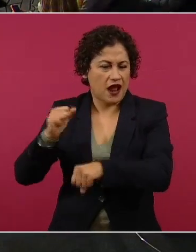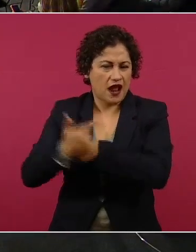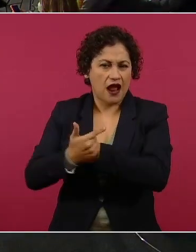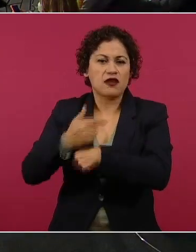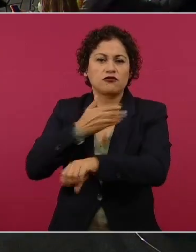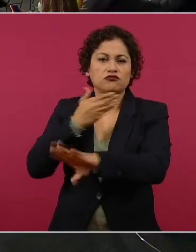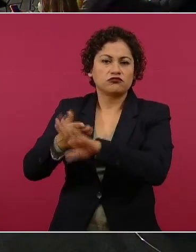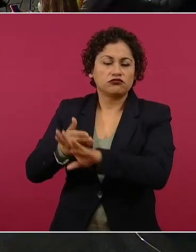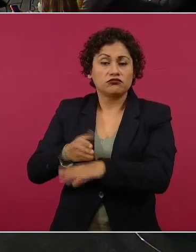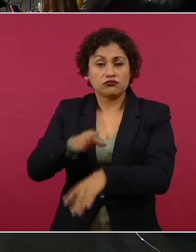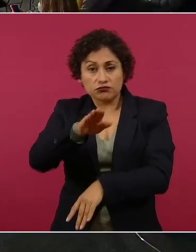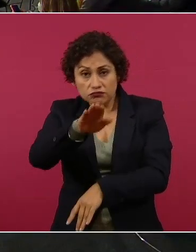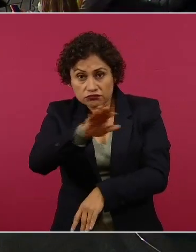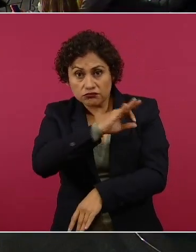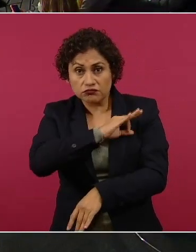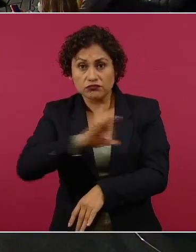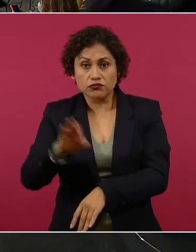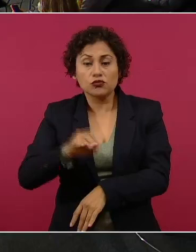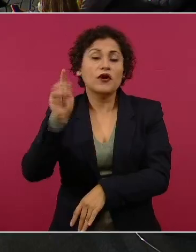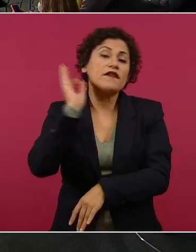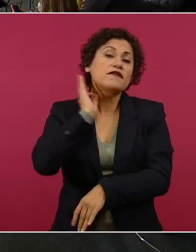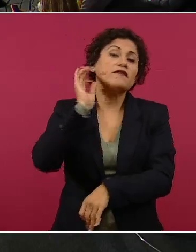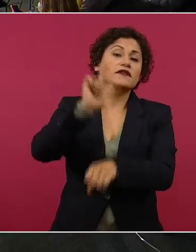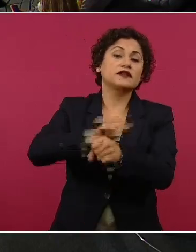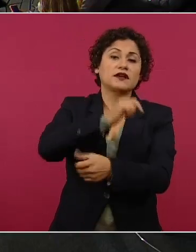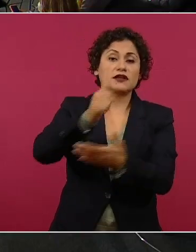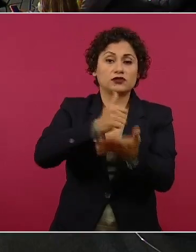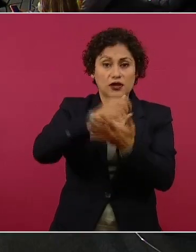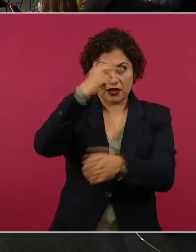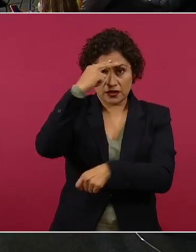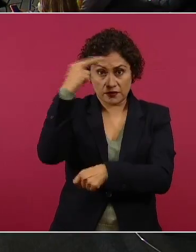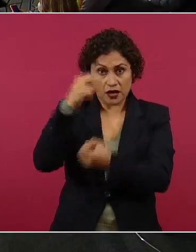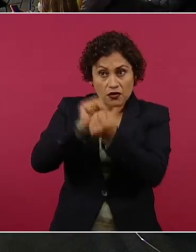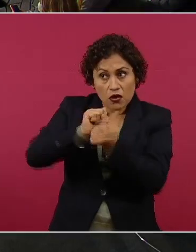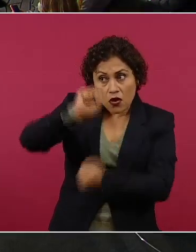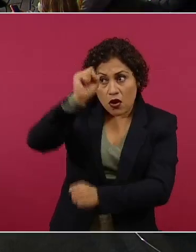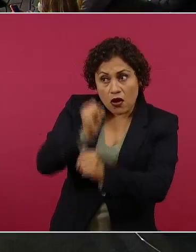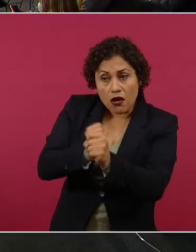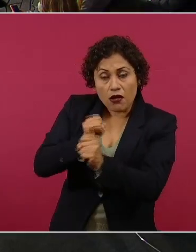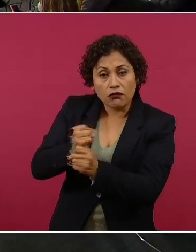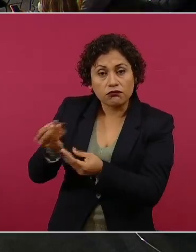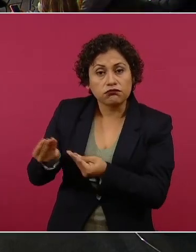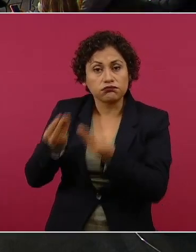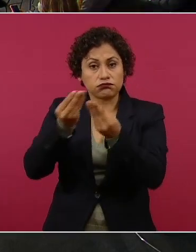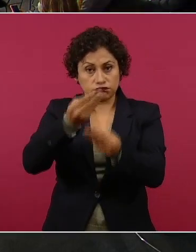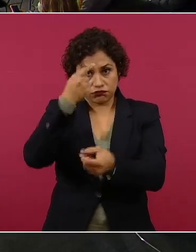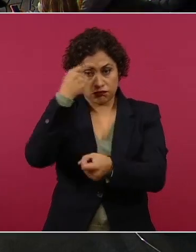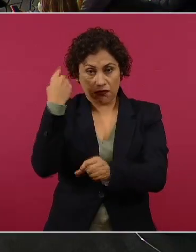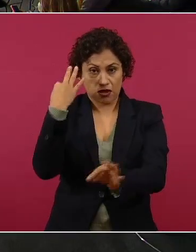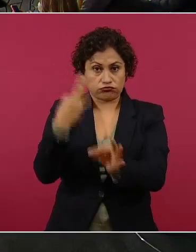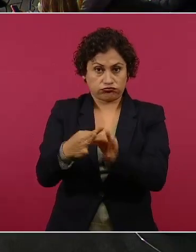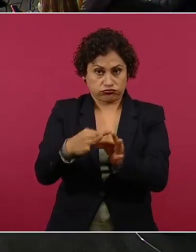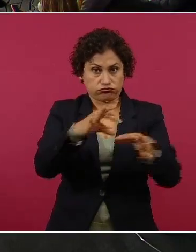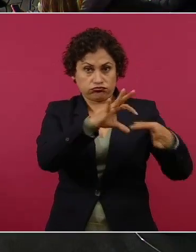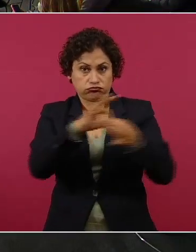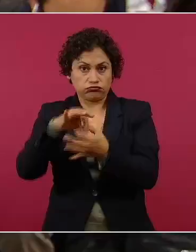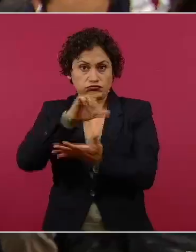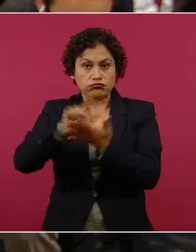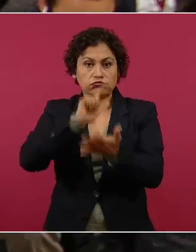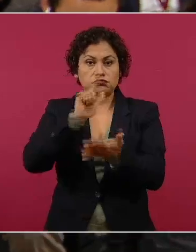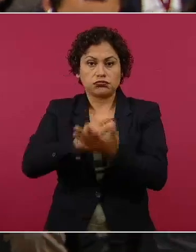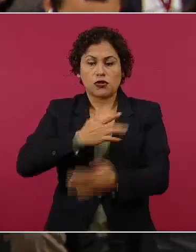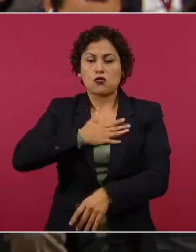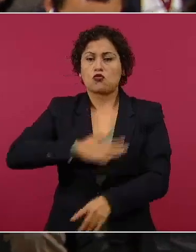Isela Rodríguez pueda conocer los procedimientos que se han realizado en este caso para que todo se realice conforme a derecho y la justicia sea